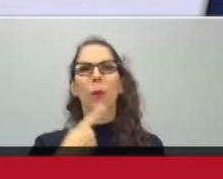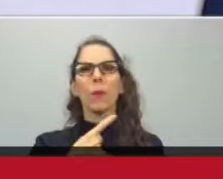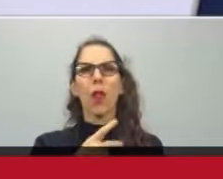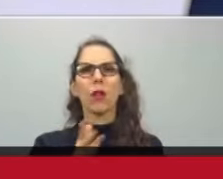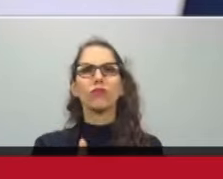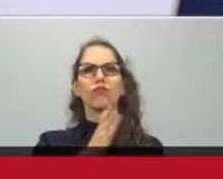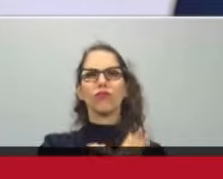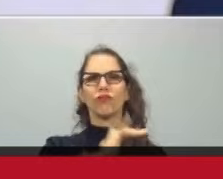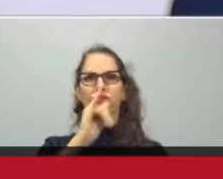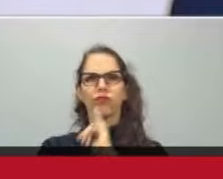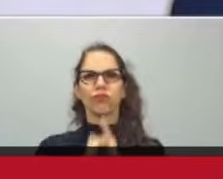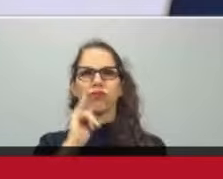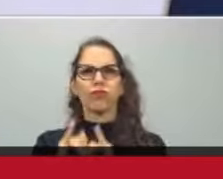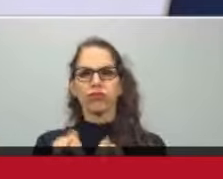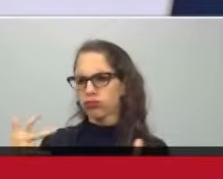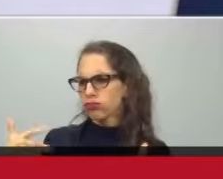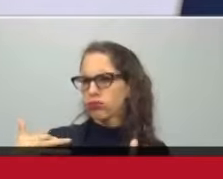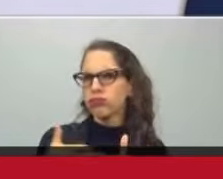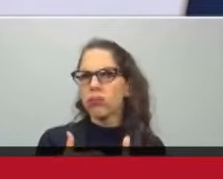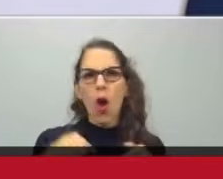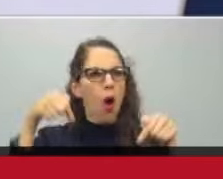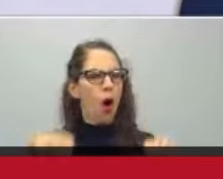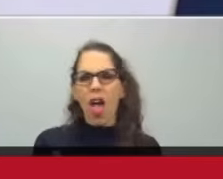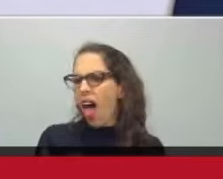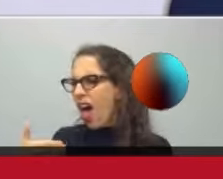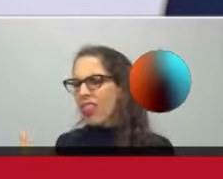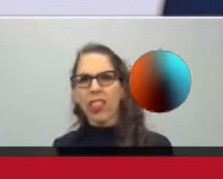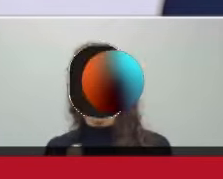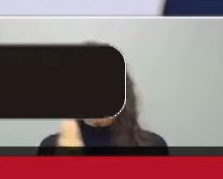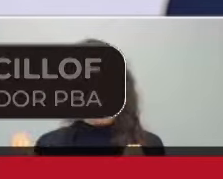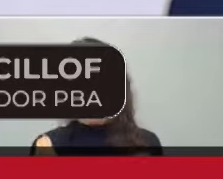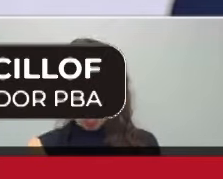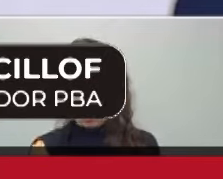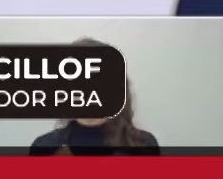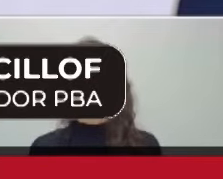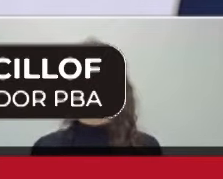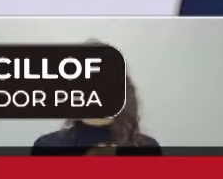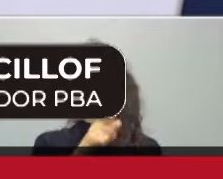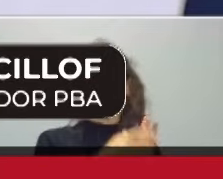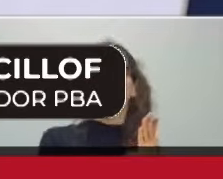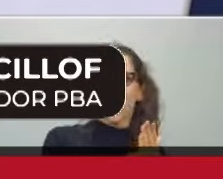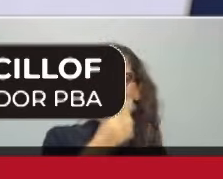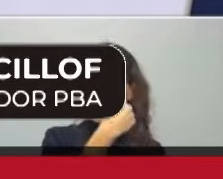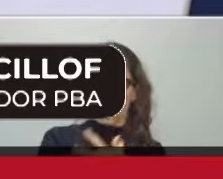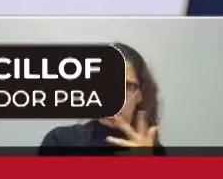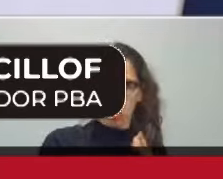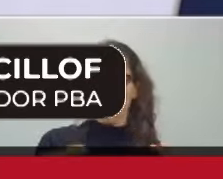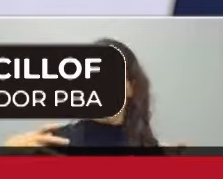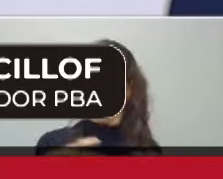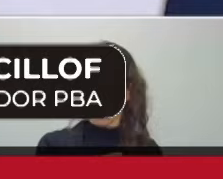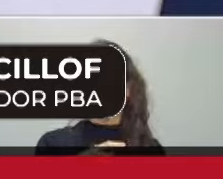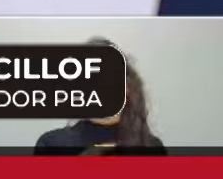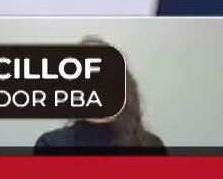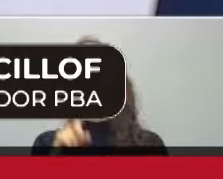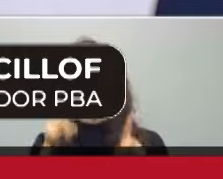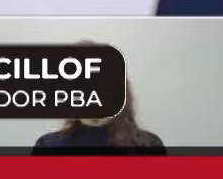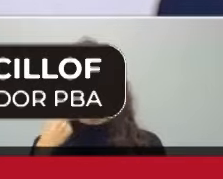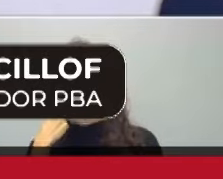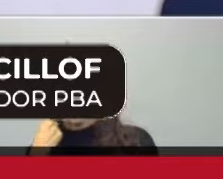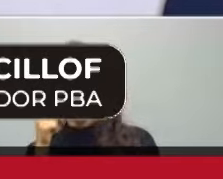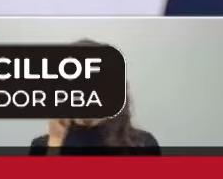una breve descripción de lo que se hizo hoy. Concurrieron miembros del gabinete, concurrieron también muchísimos